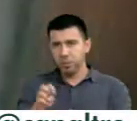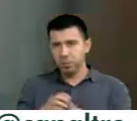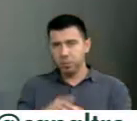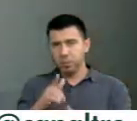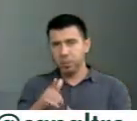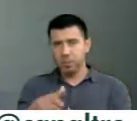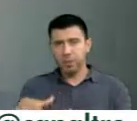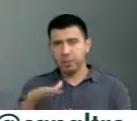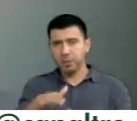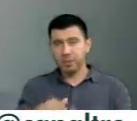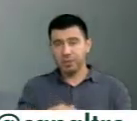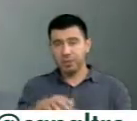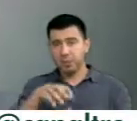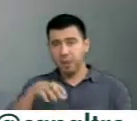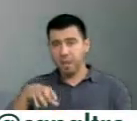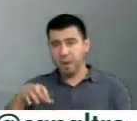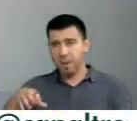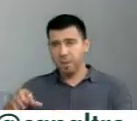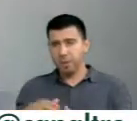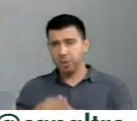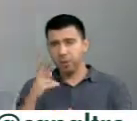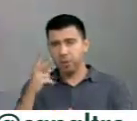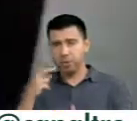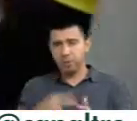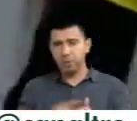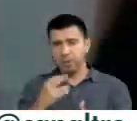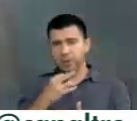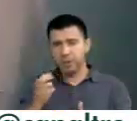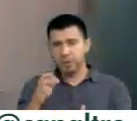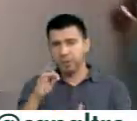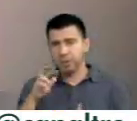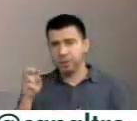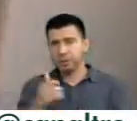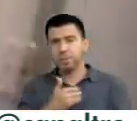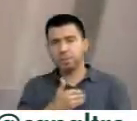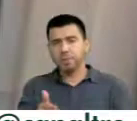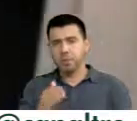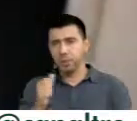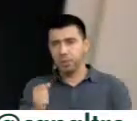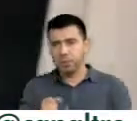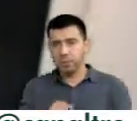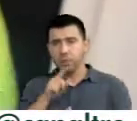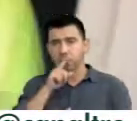en 2.237 millones de pesos y se encuentran ubicados en